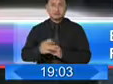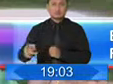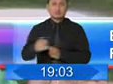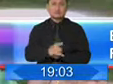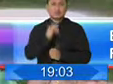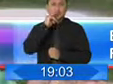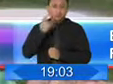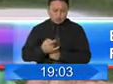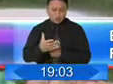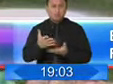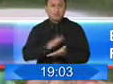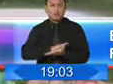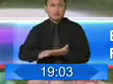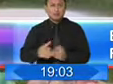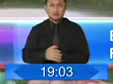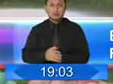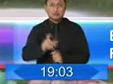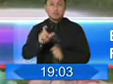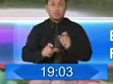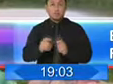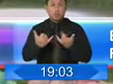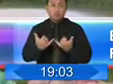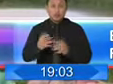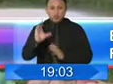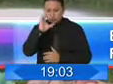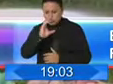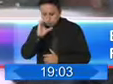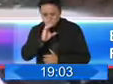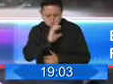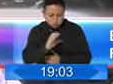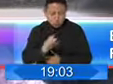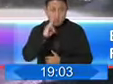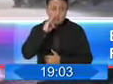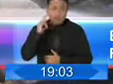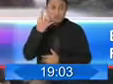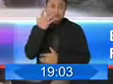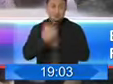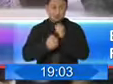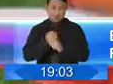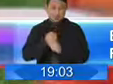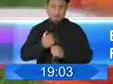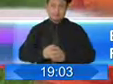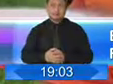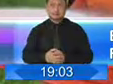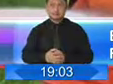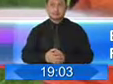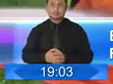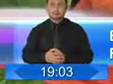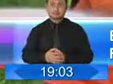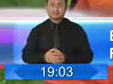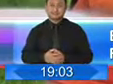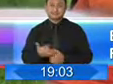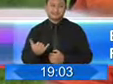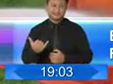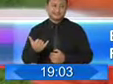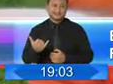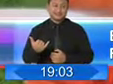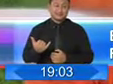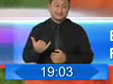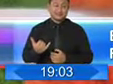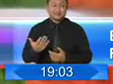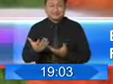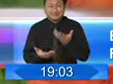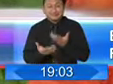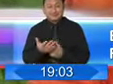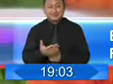Los rescatistas hacen lo posible por encontrarlo bajo el barro. Las probabilidades son bastante escasas